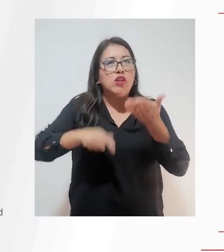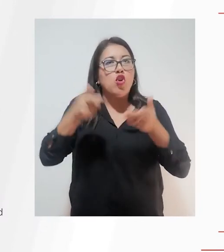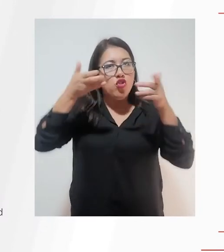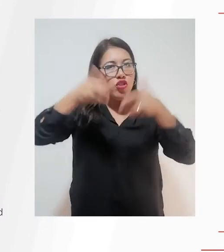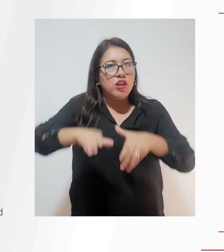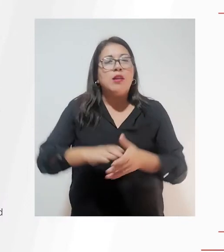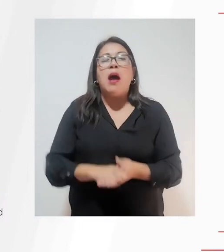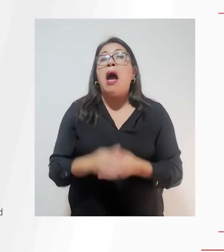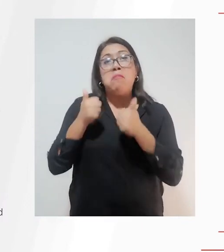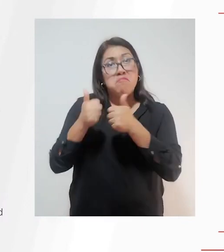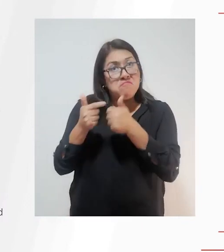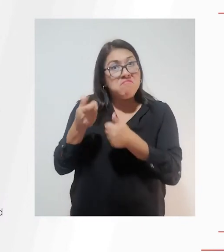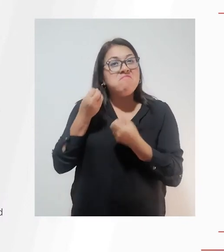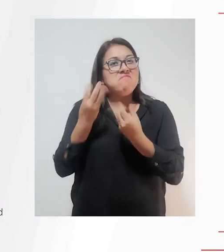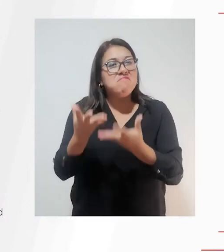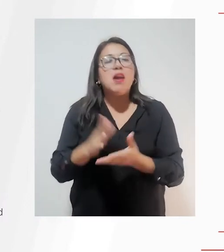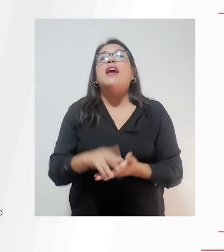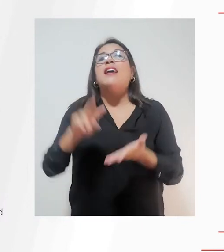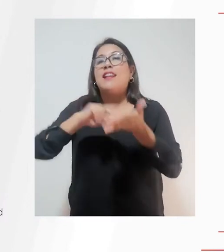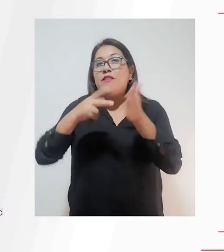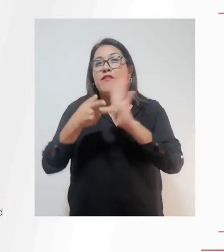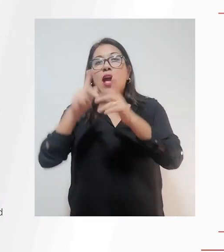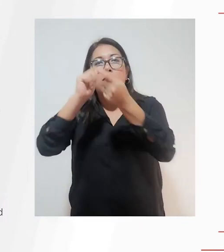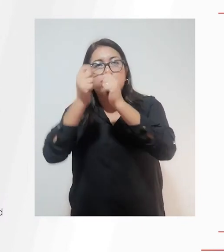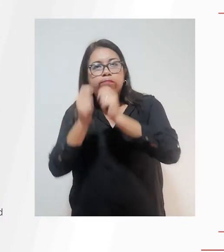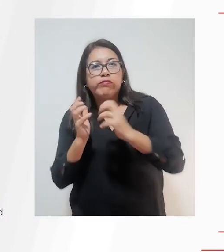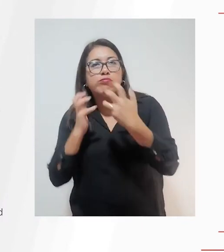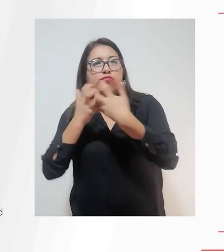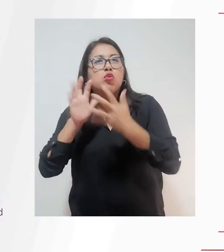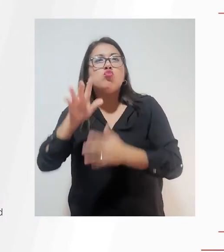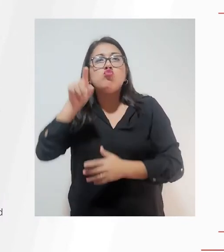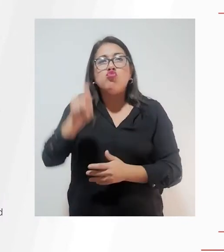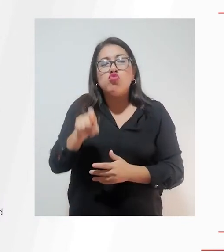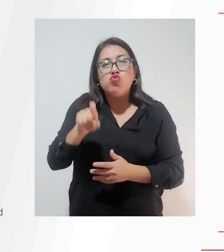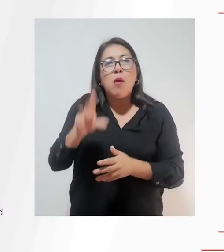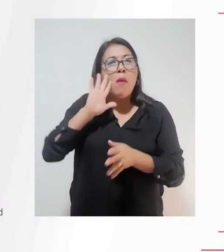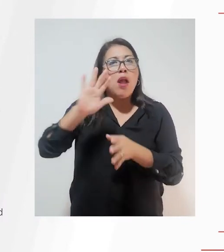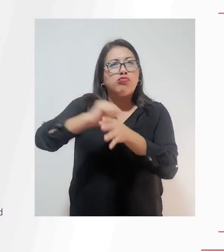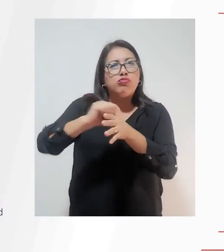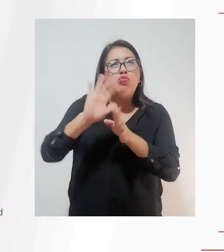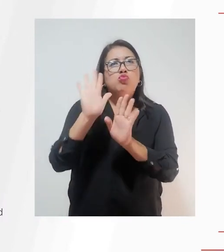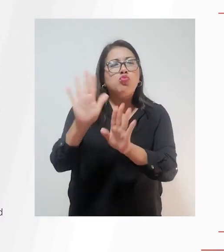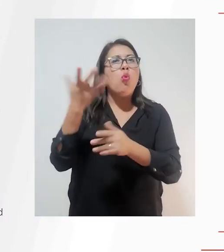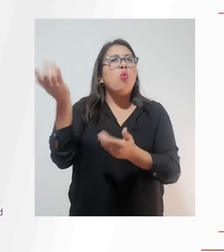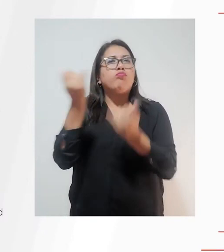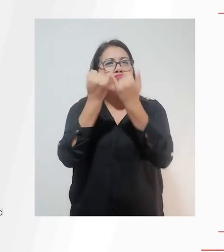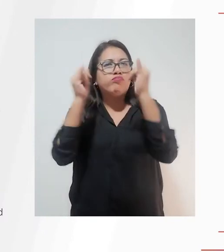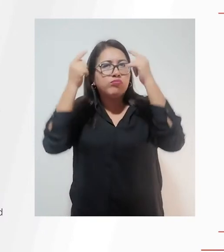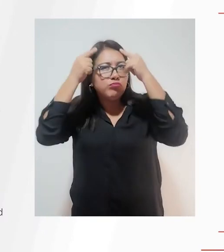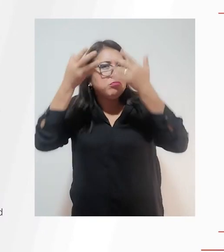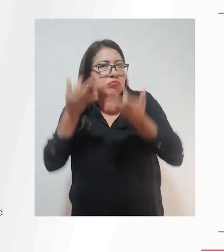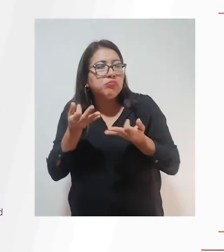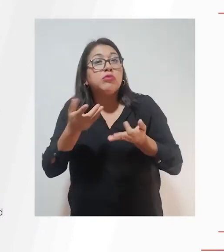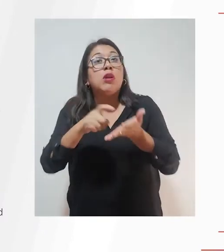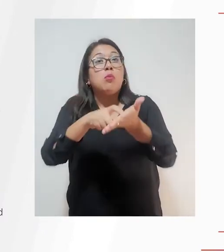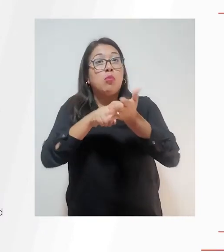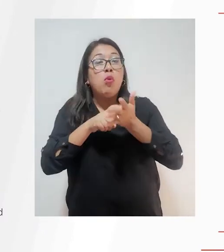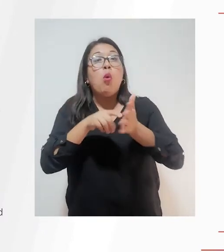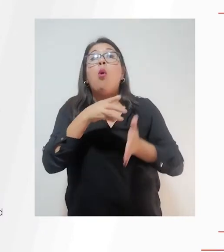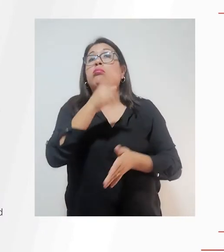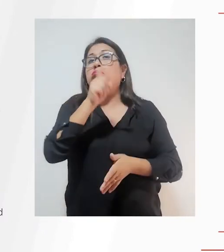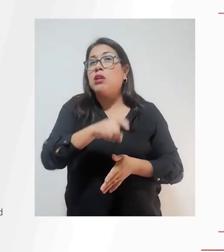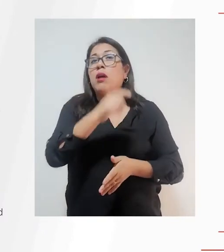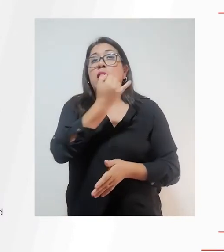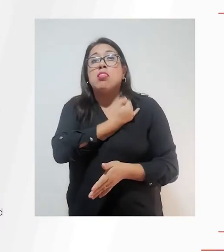del contrato. Muy bien Juanita, a eso se llama ajustes razonables para el ejercicio de la capacidad jurídica y tienen la obligación